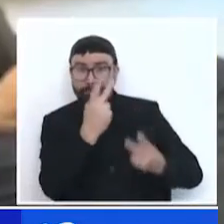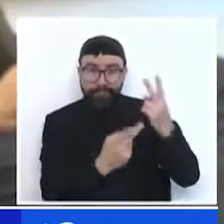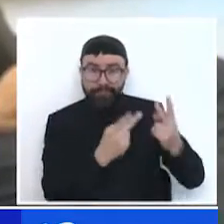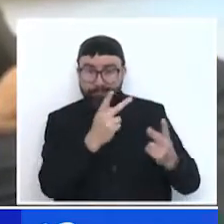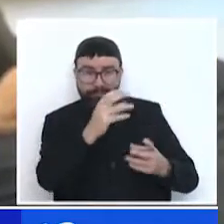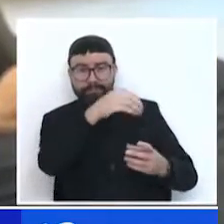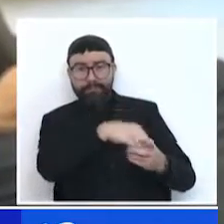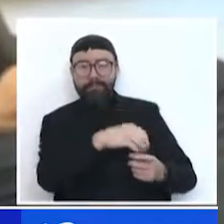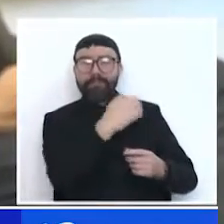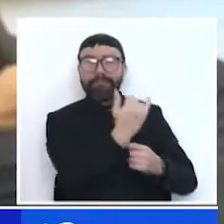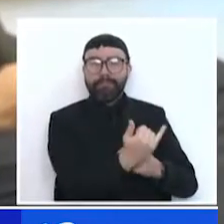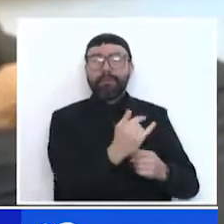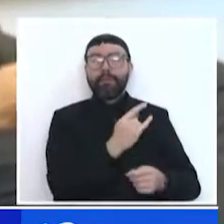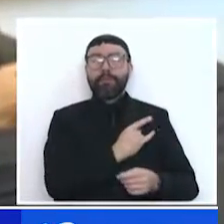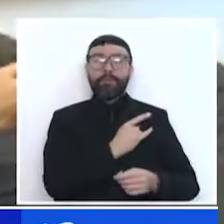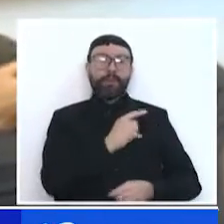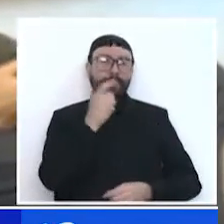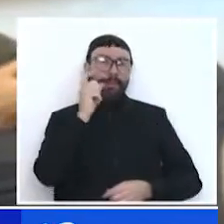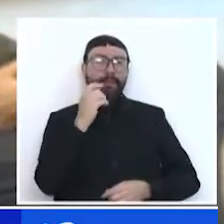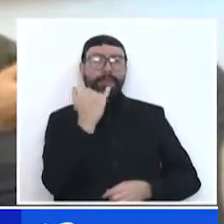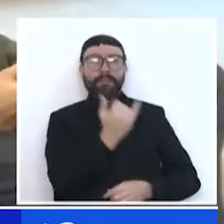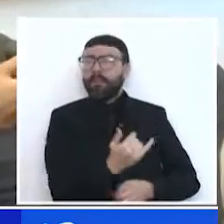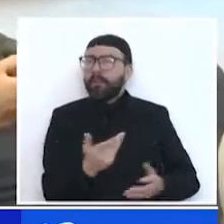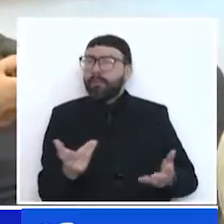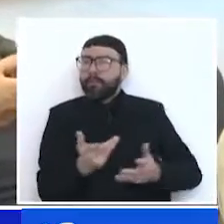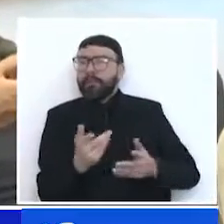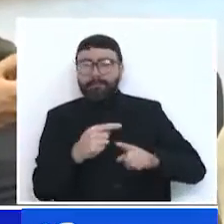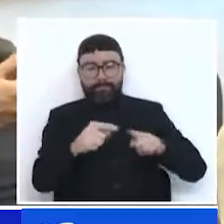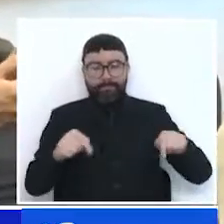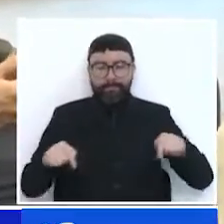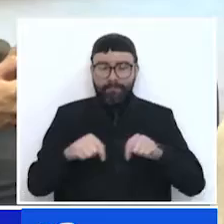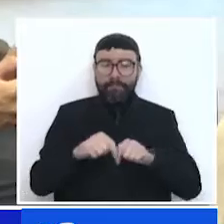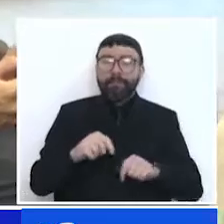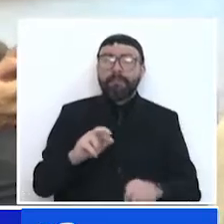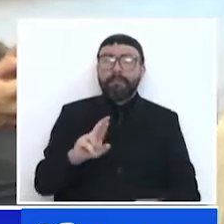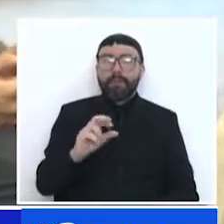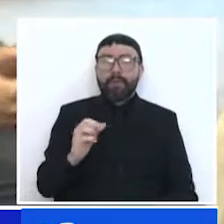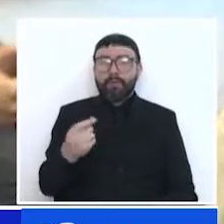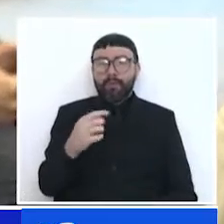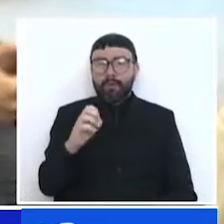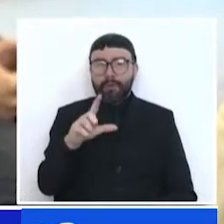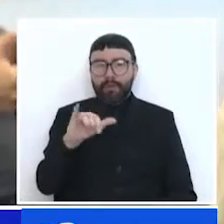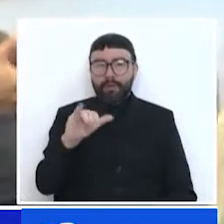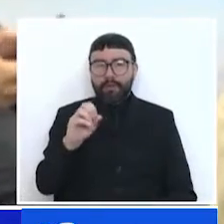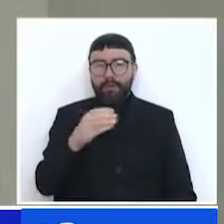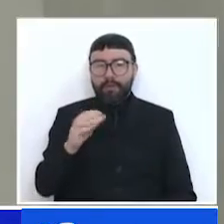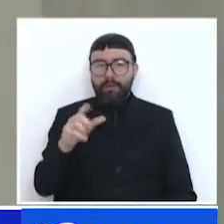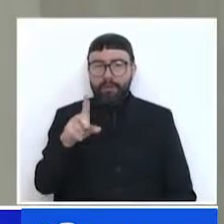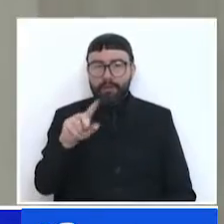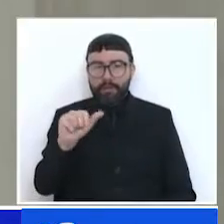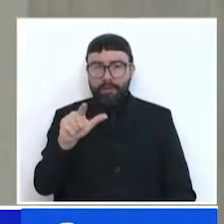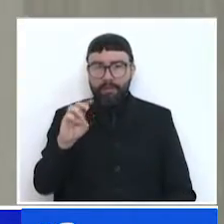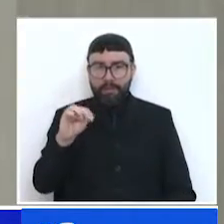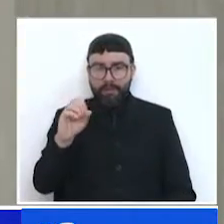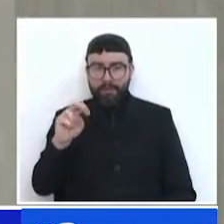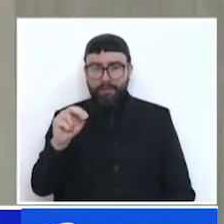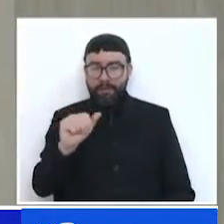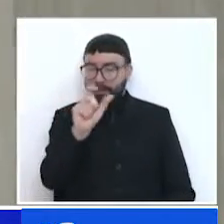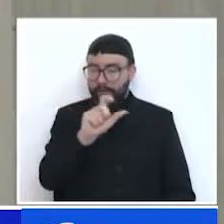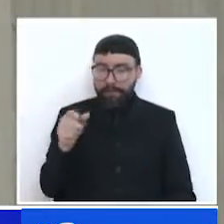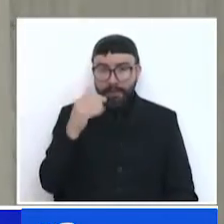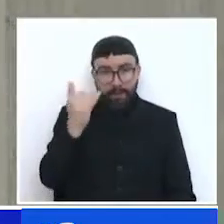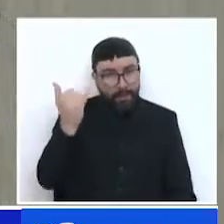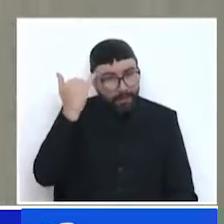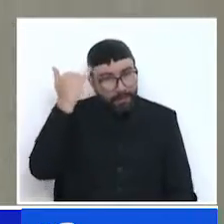la Biblioteca de la Universidad de Caldas en el Centro Cultural Rogelio Salmona. Para disfrutar de la colección de autores caldenses, se